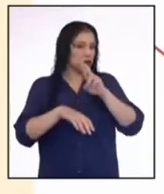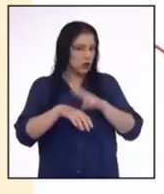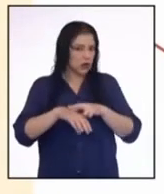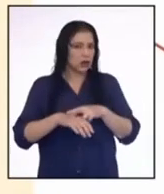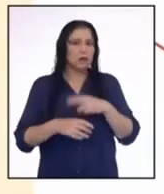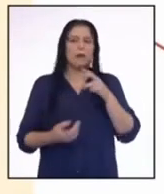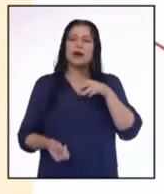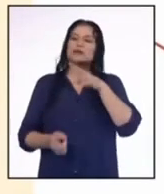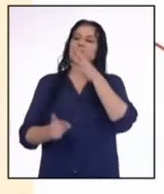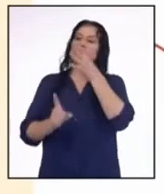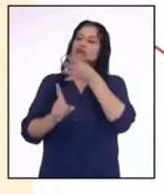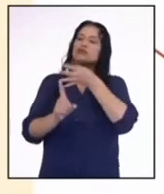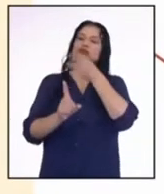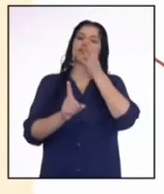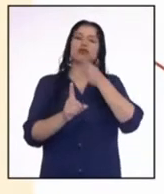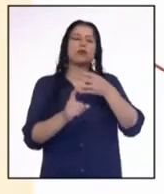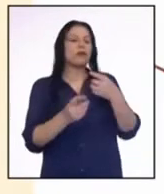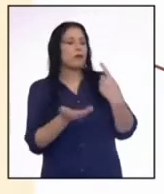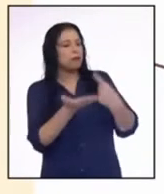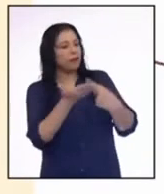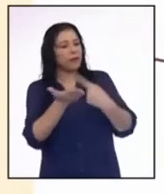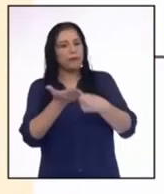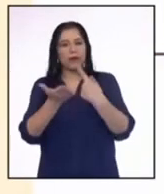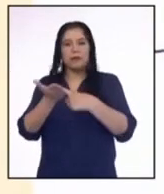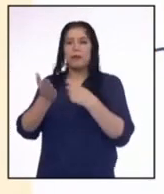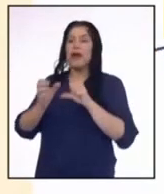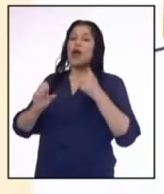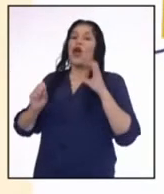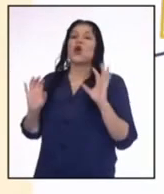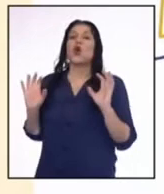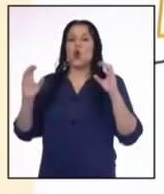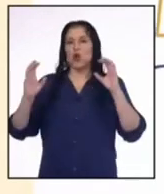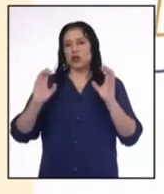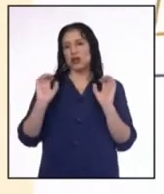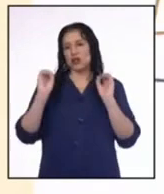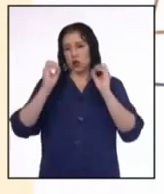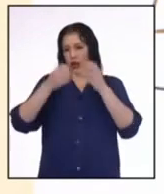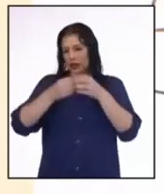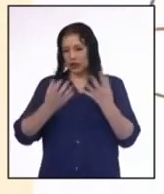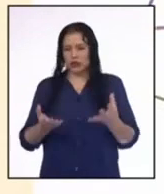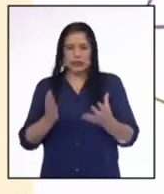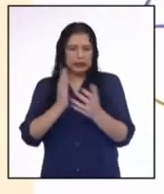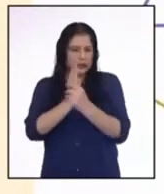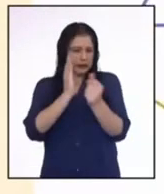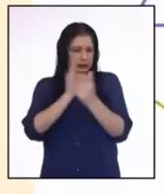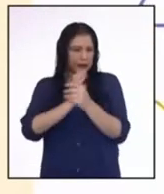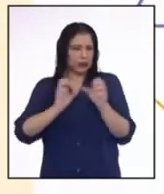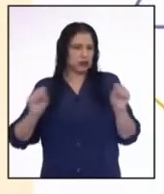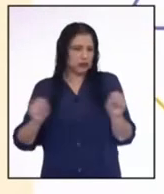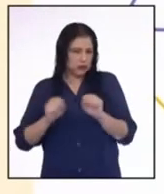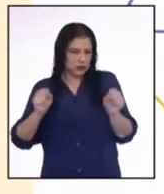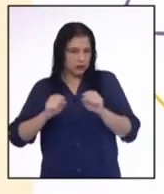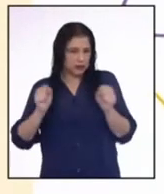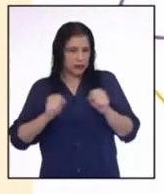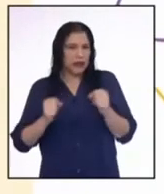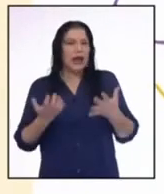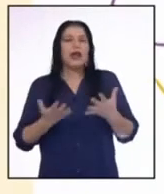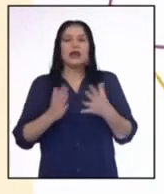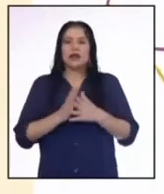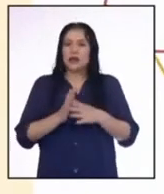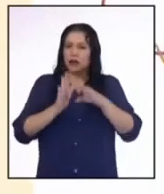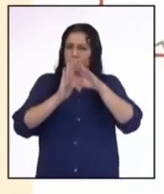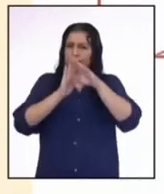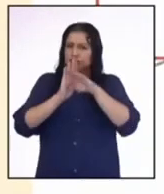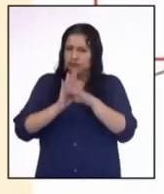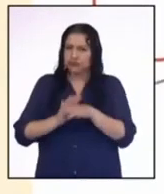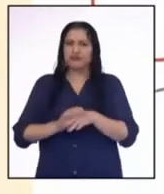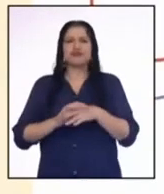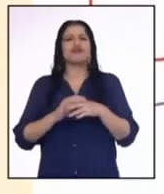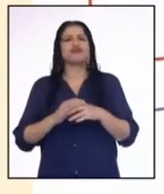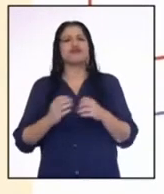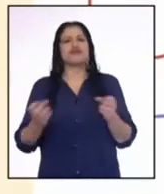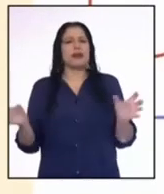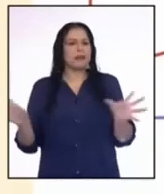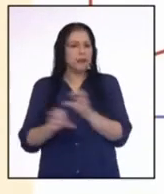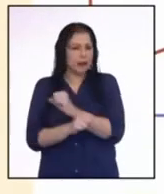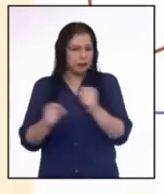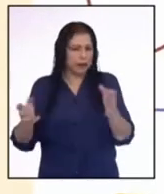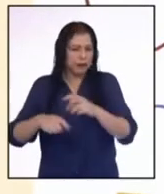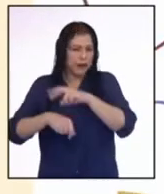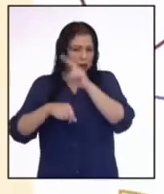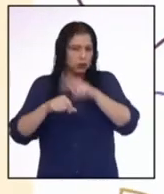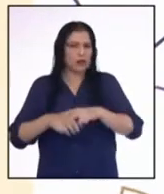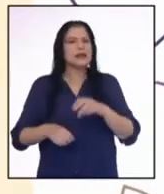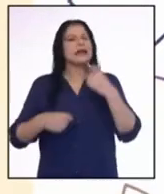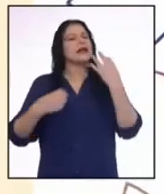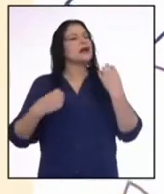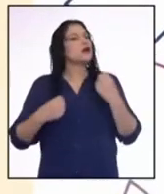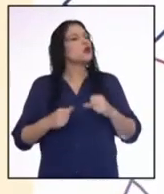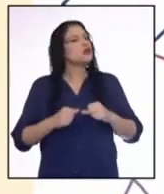base a observaciones y discusiones con otras agencias y expertos en sismología y mitigación de desastres naturales, sigue recomendando como primera